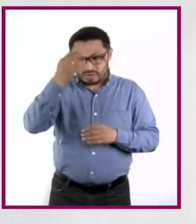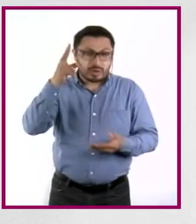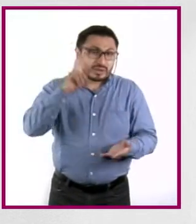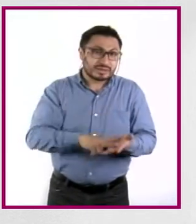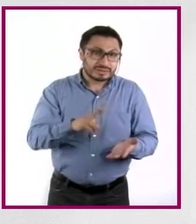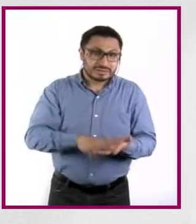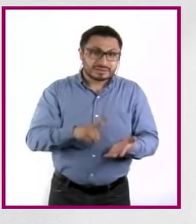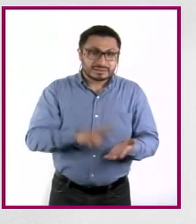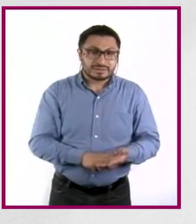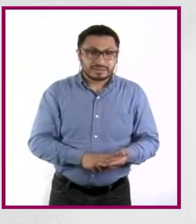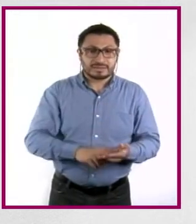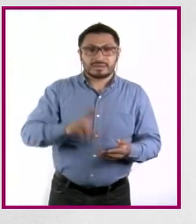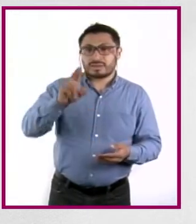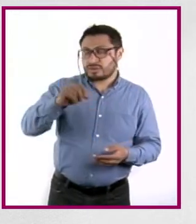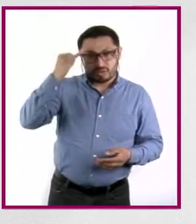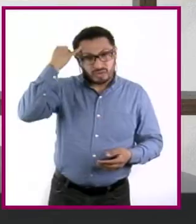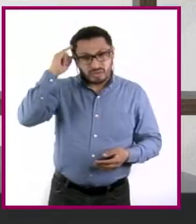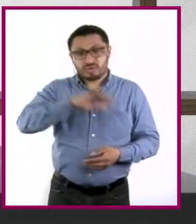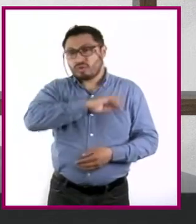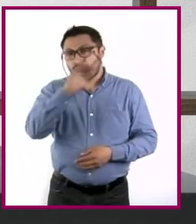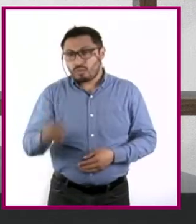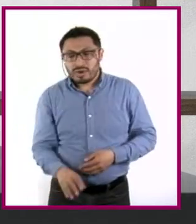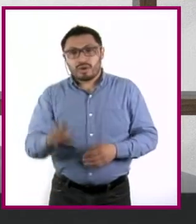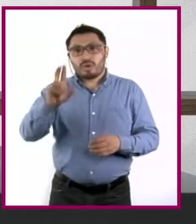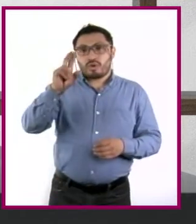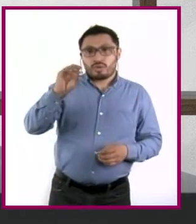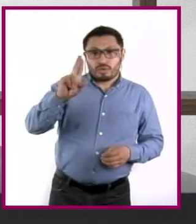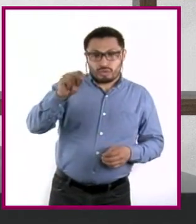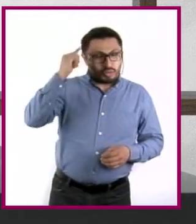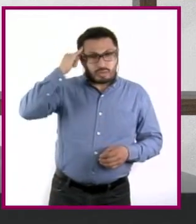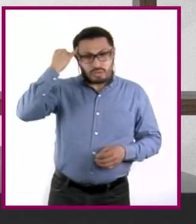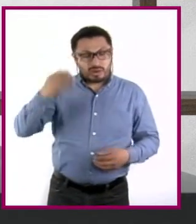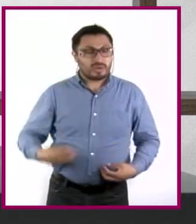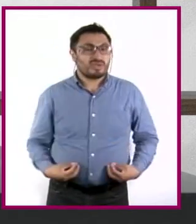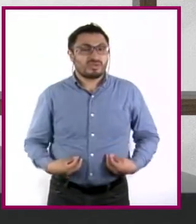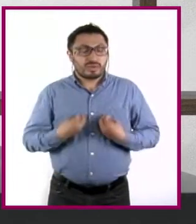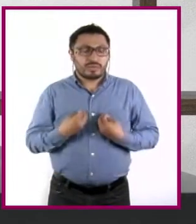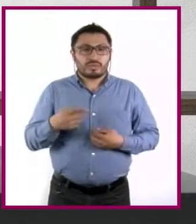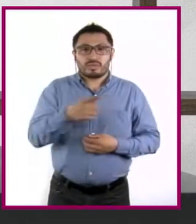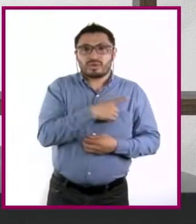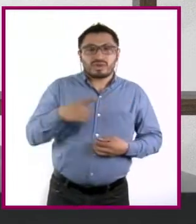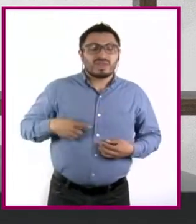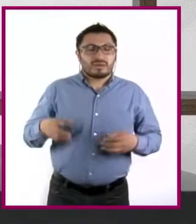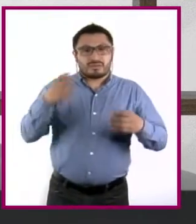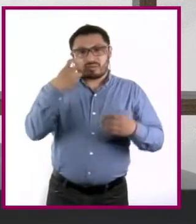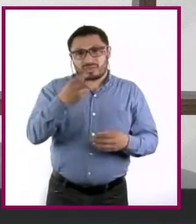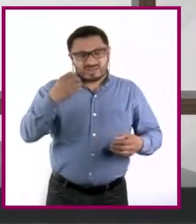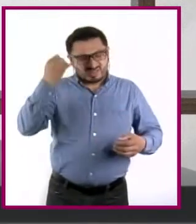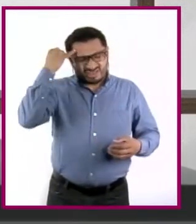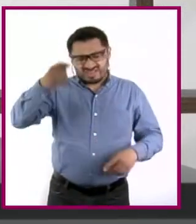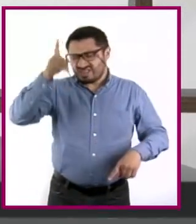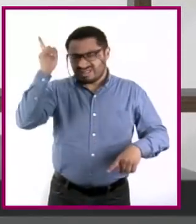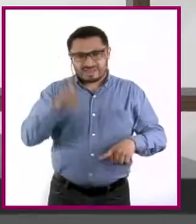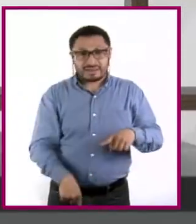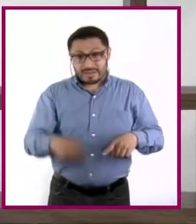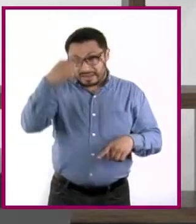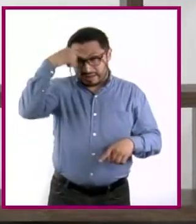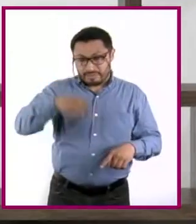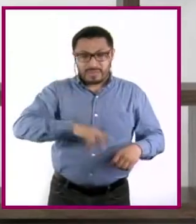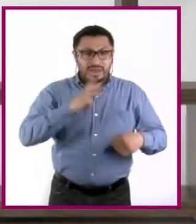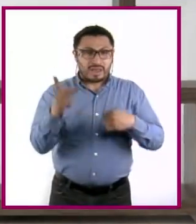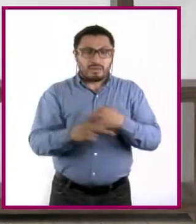a entrar en otra etapa, ahora marcada por el comercio y el neoliberalismo. Solo que otra vez, al gobierno en turno se le olvidó